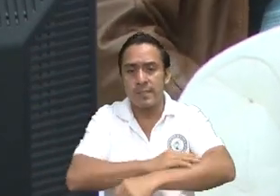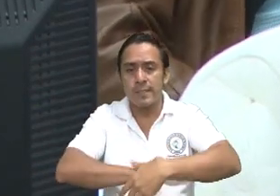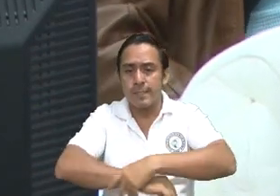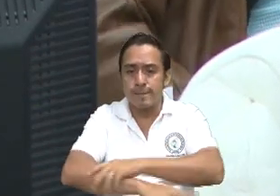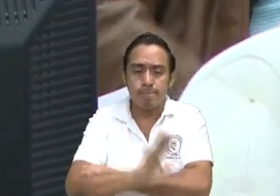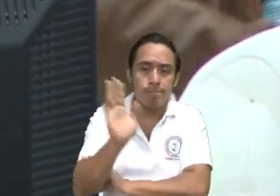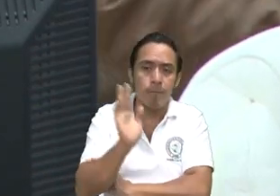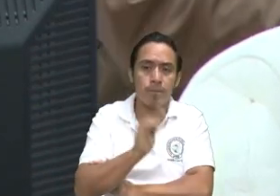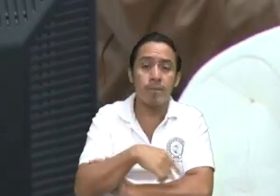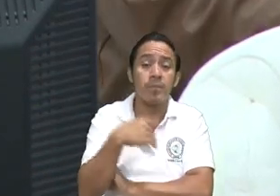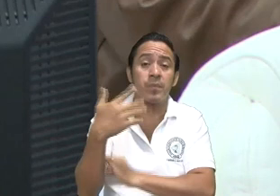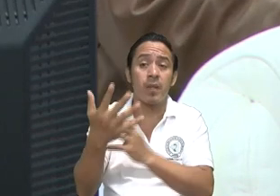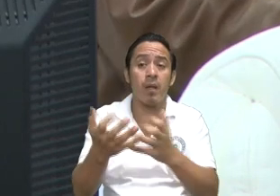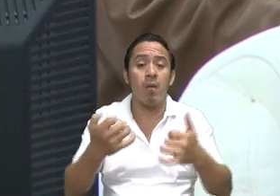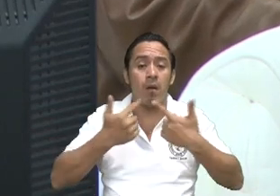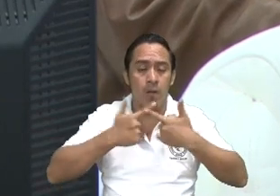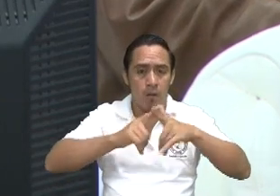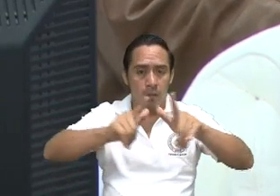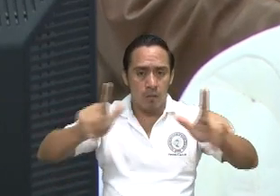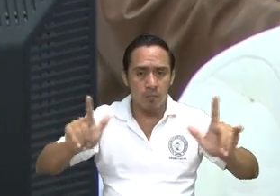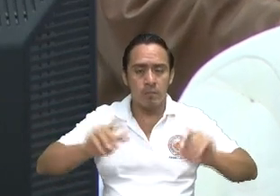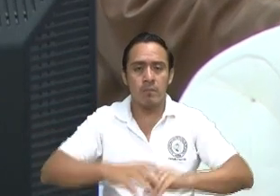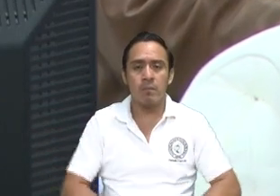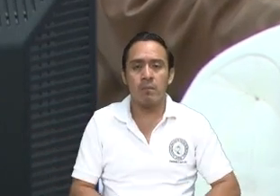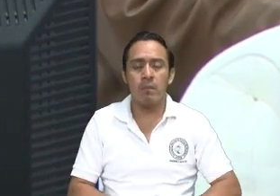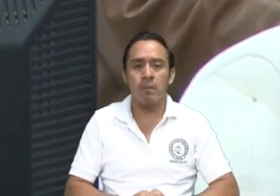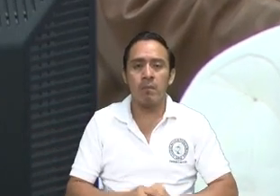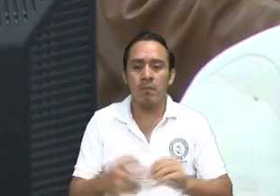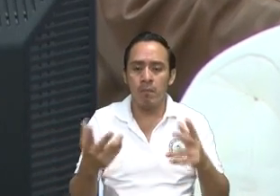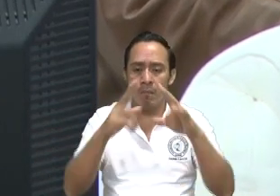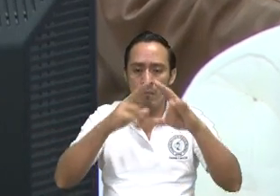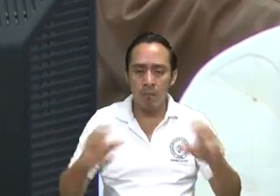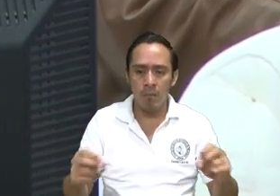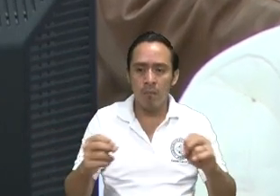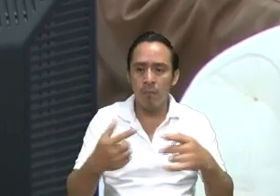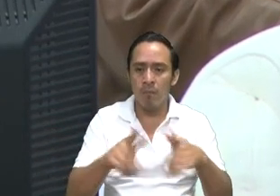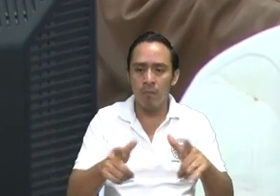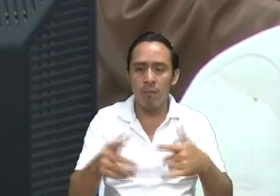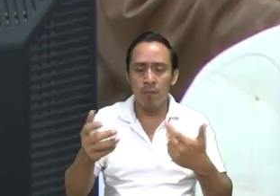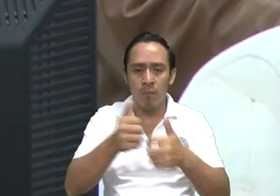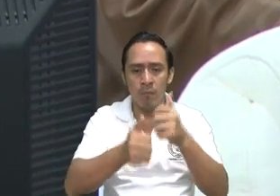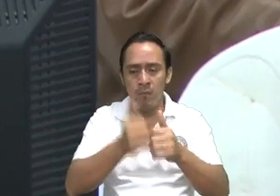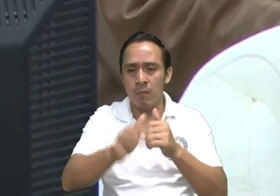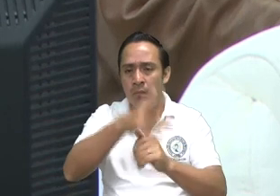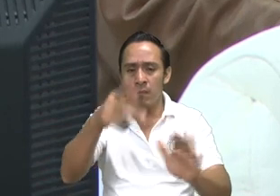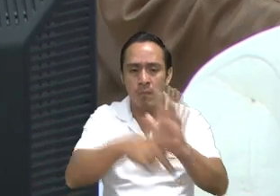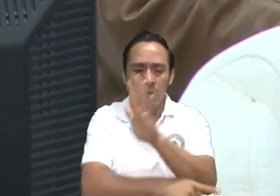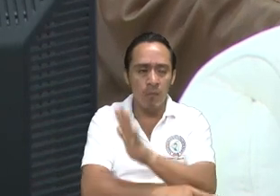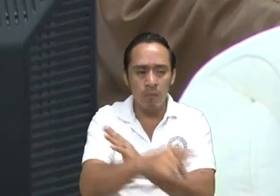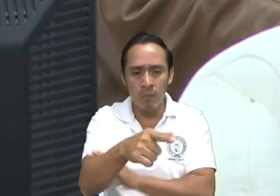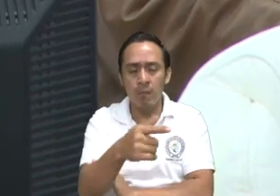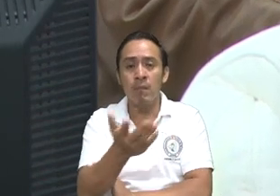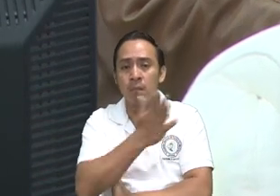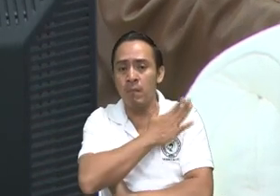mártires para obtener esa libertad tan ansiada, ver a su patria libre de dominios extranjeros y de la dictadura